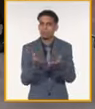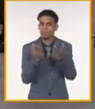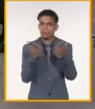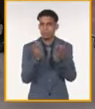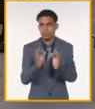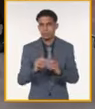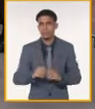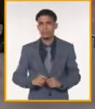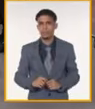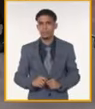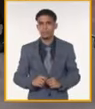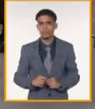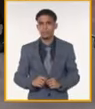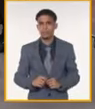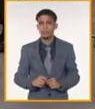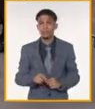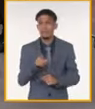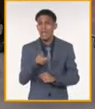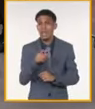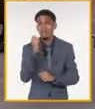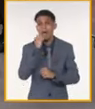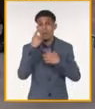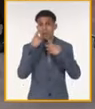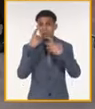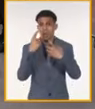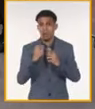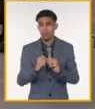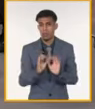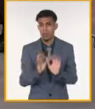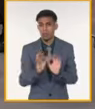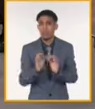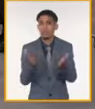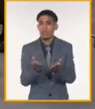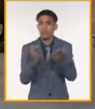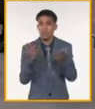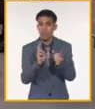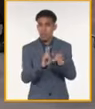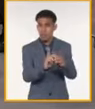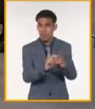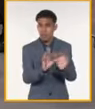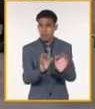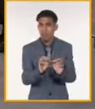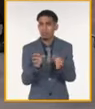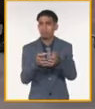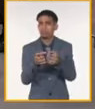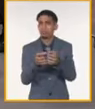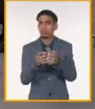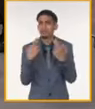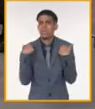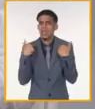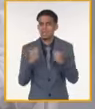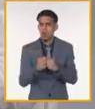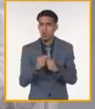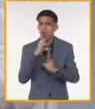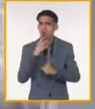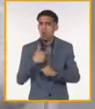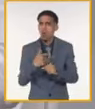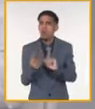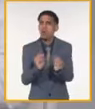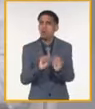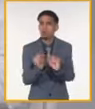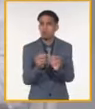etcétera y ahí Tenemos que tener en cuenta el propio desarrollo del equipo de dirección de la conducción del control